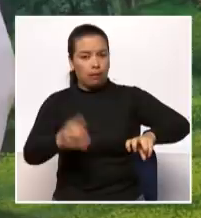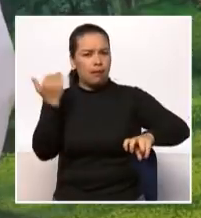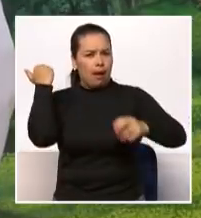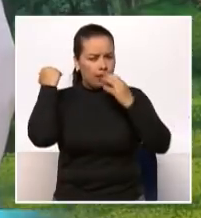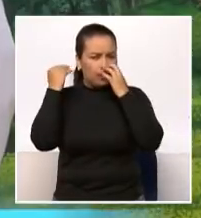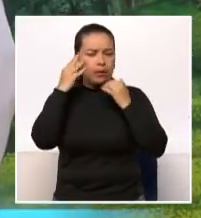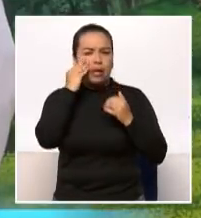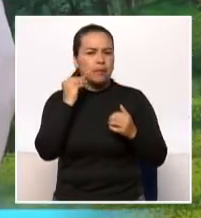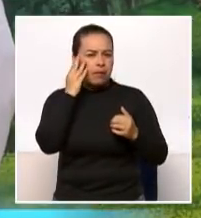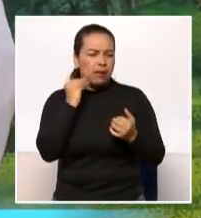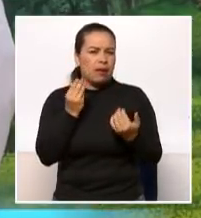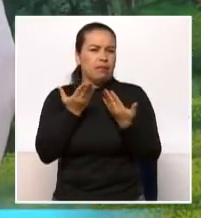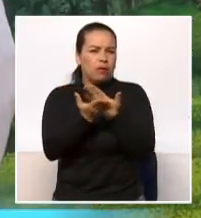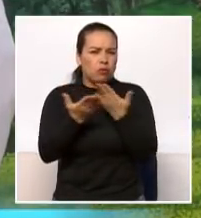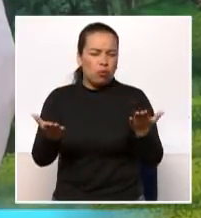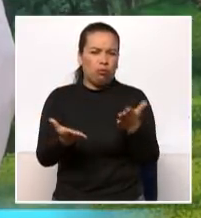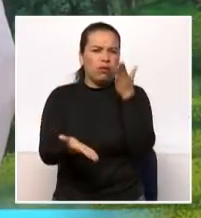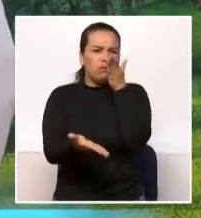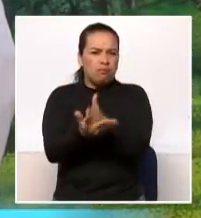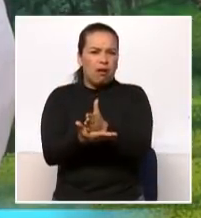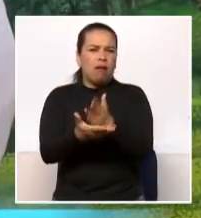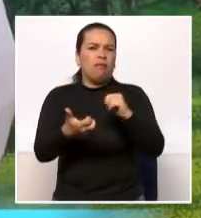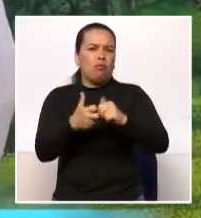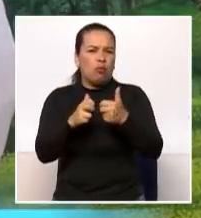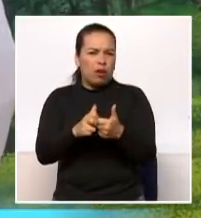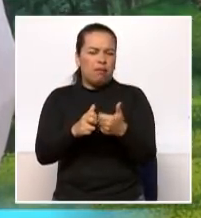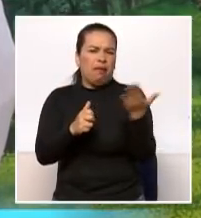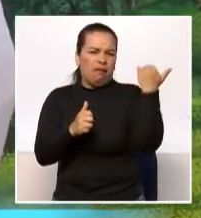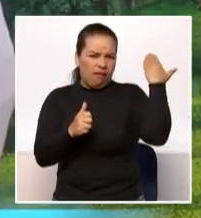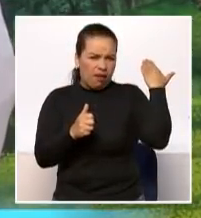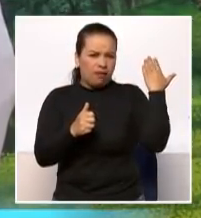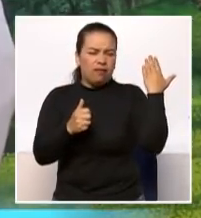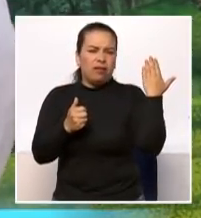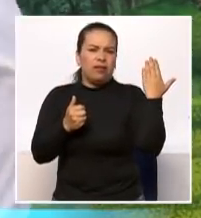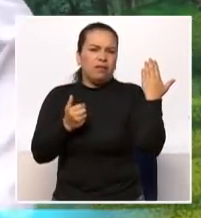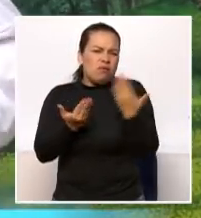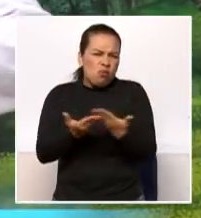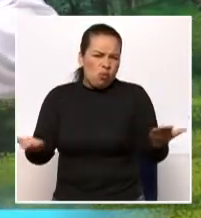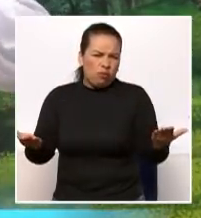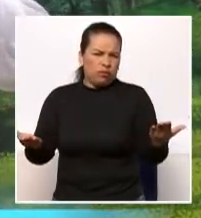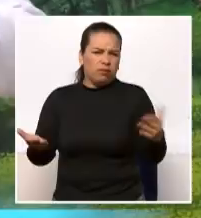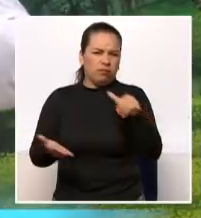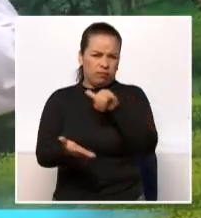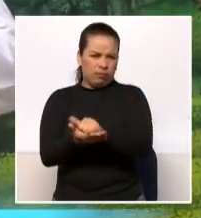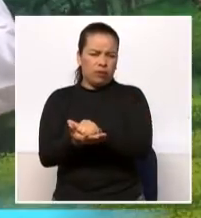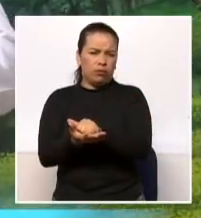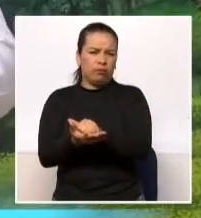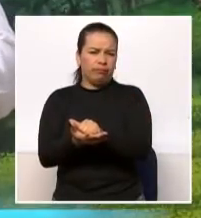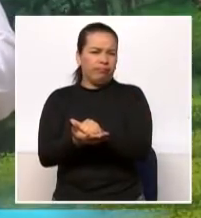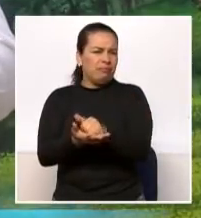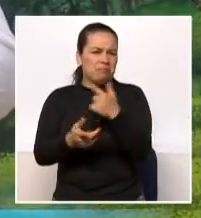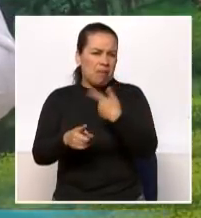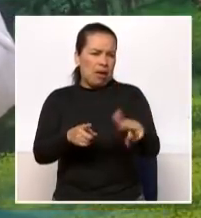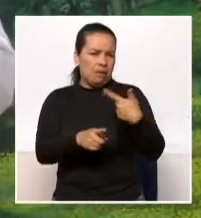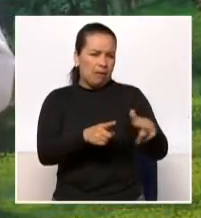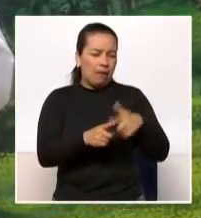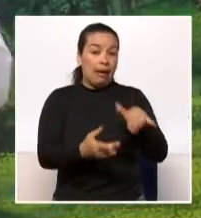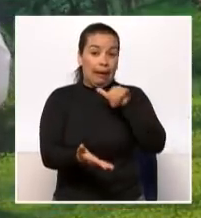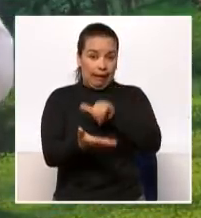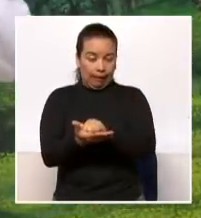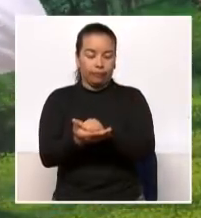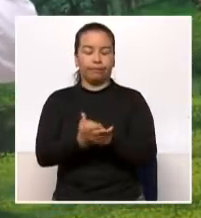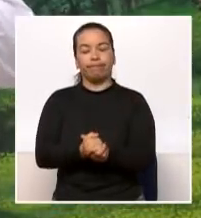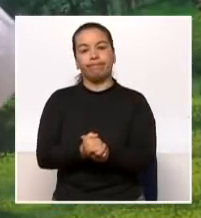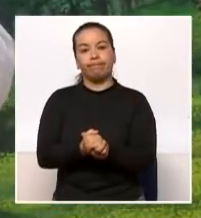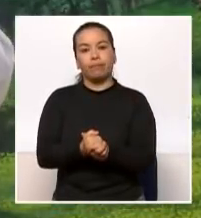experiencias de lo que sucedió en Chernobyl, ¿sí? Toda esta serie de cosas, todas las reacciones adversas que puedan generar las radiaciones